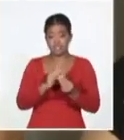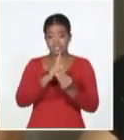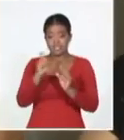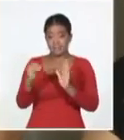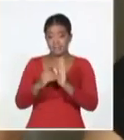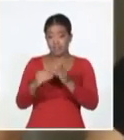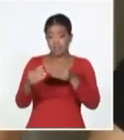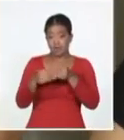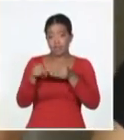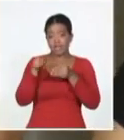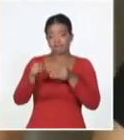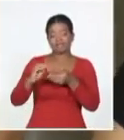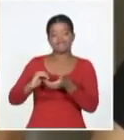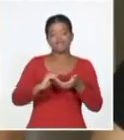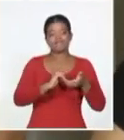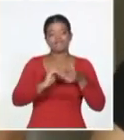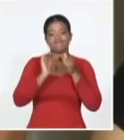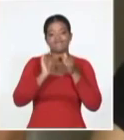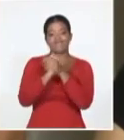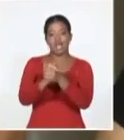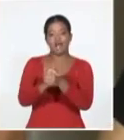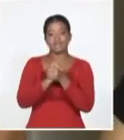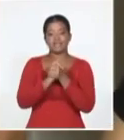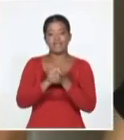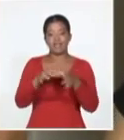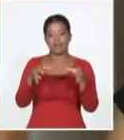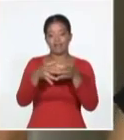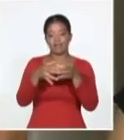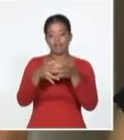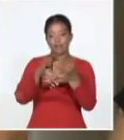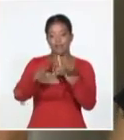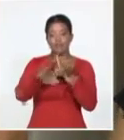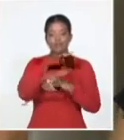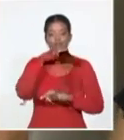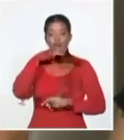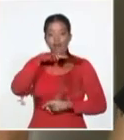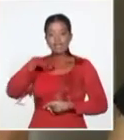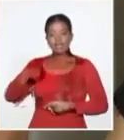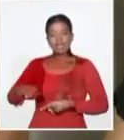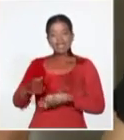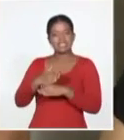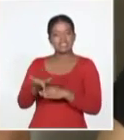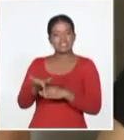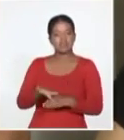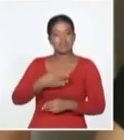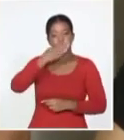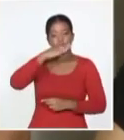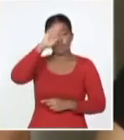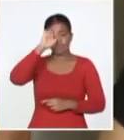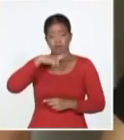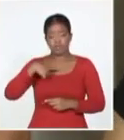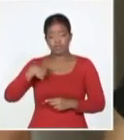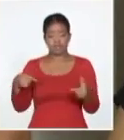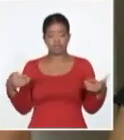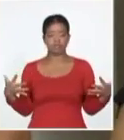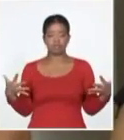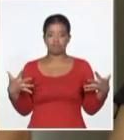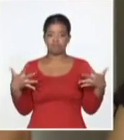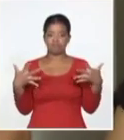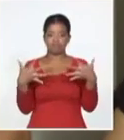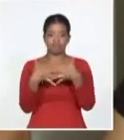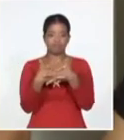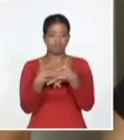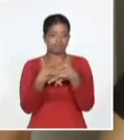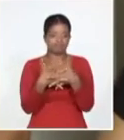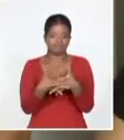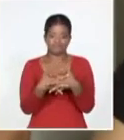amistad de la Sociedad de la Cruz Roja de China ratifica las estrechas relaciones existentes entre la Cruz Roja Cubana y la